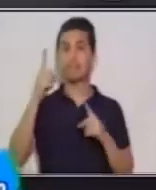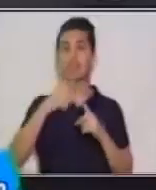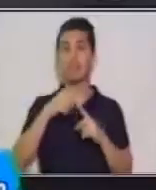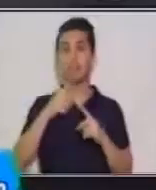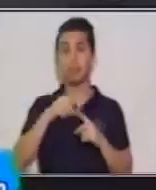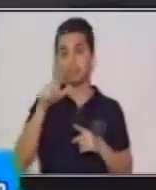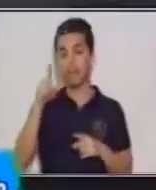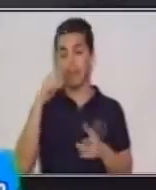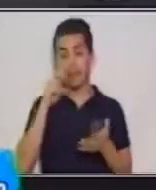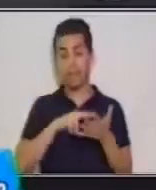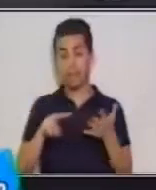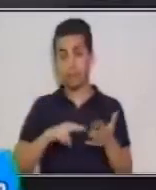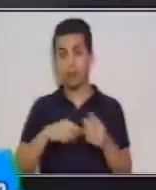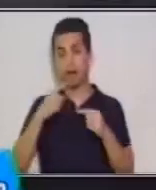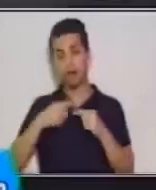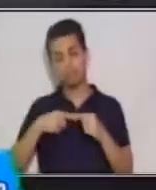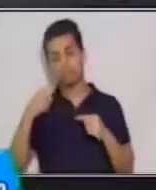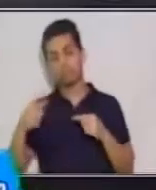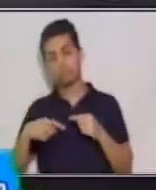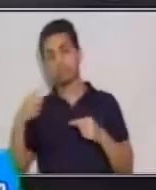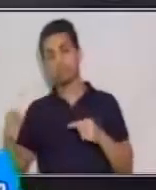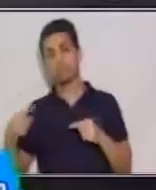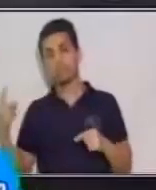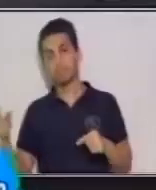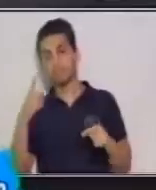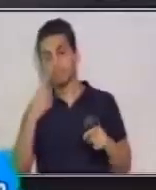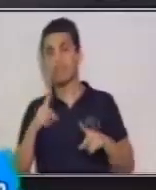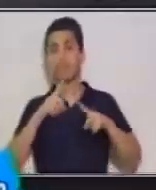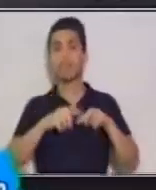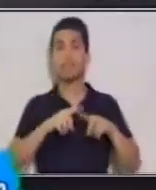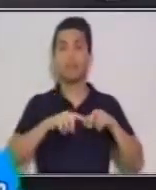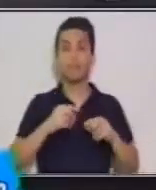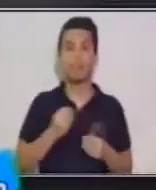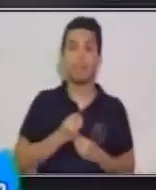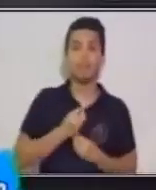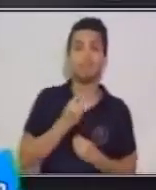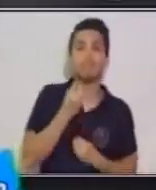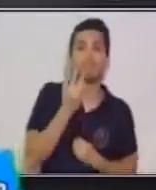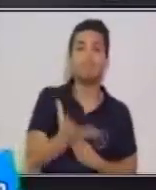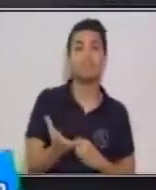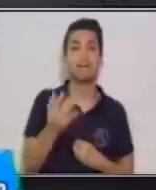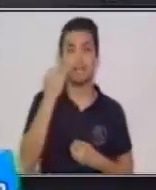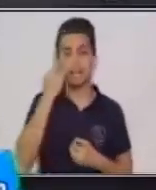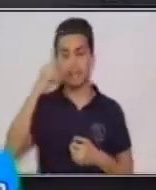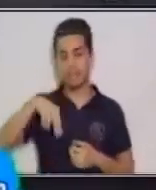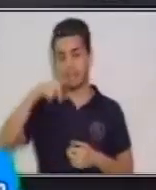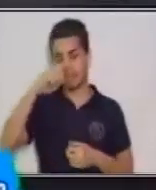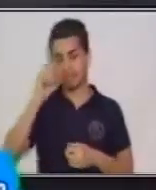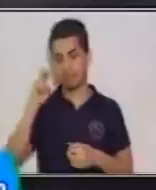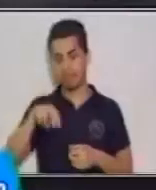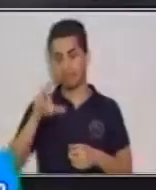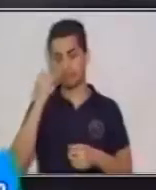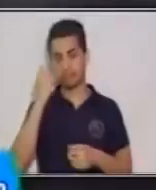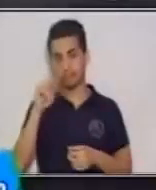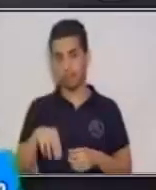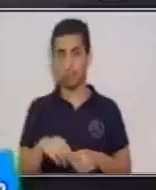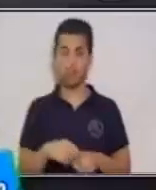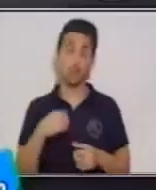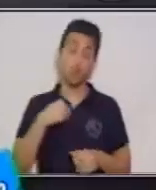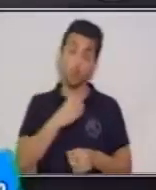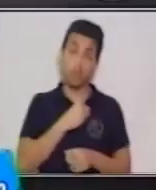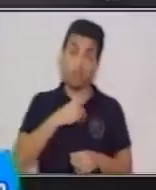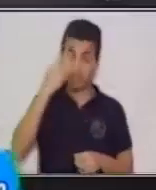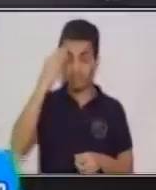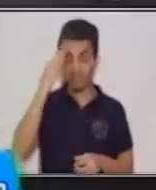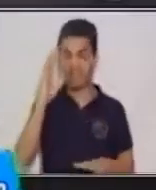secuenciales. Se dividen en partes según la intencionalidad. Si yo quiero saber qué lectura